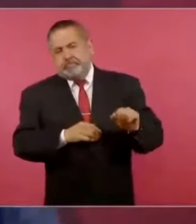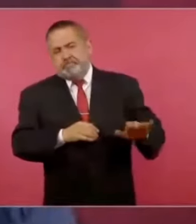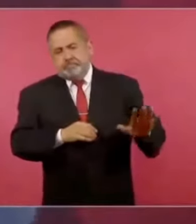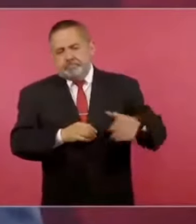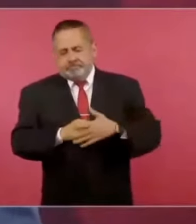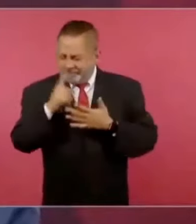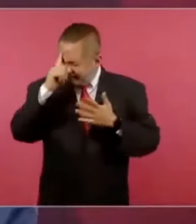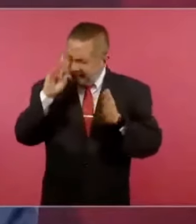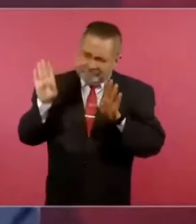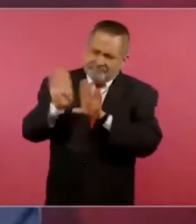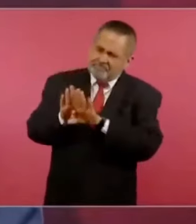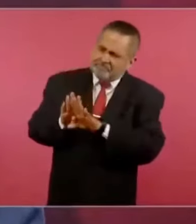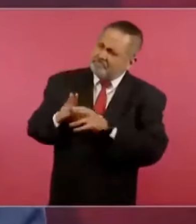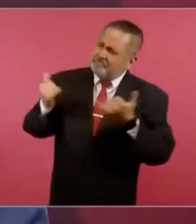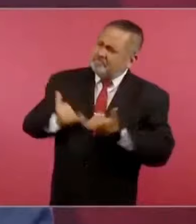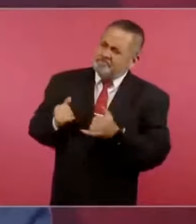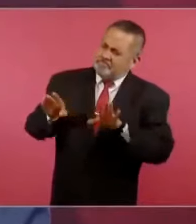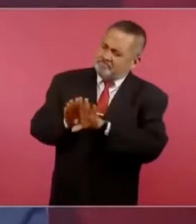cerrados,